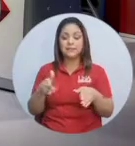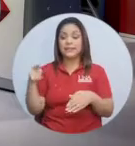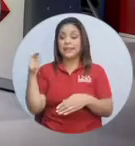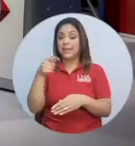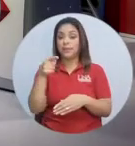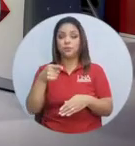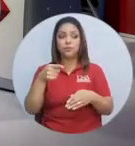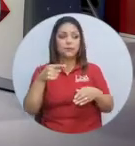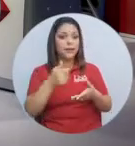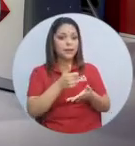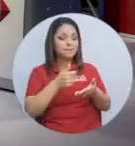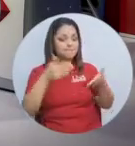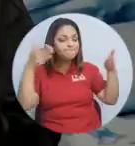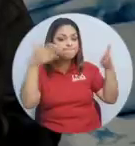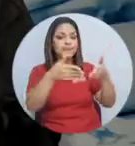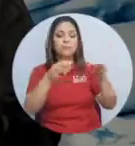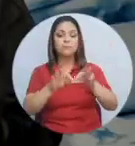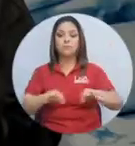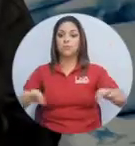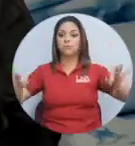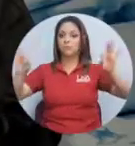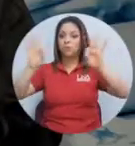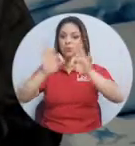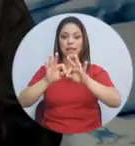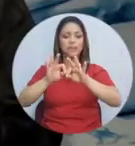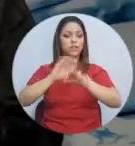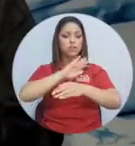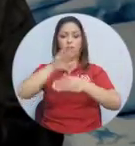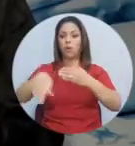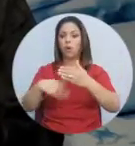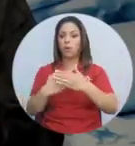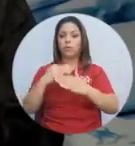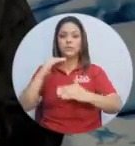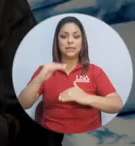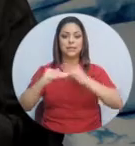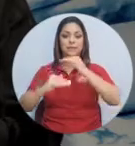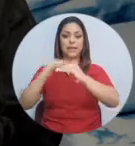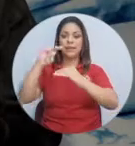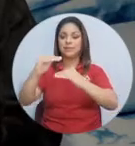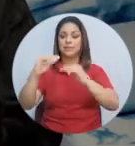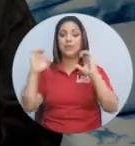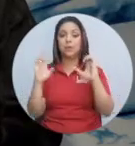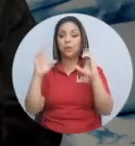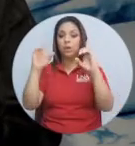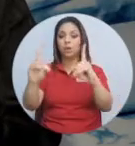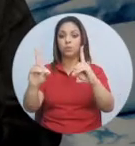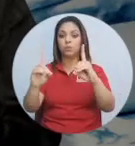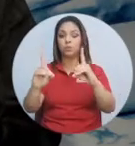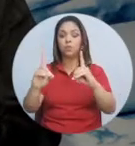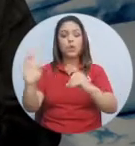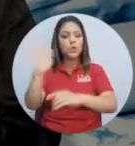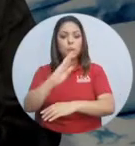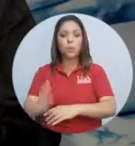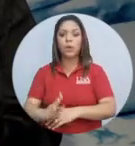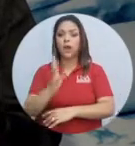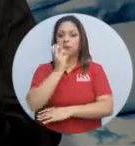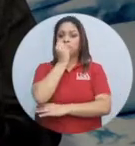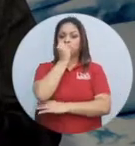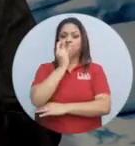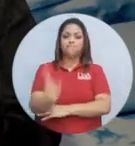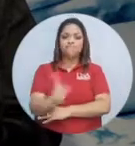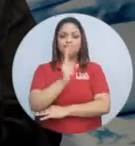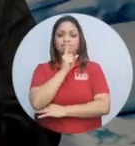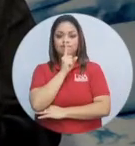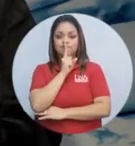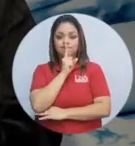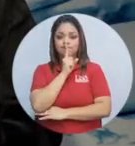es fundamental en todos los niveles de educación y en la sociedad en general. O sea, no quedarse callado ante